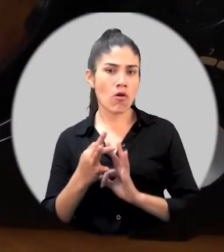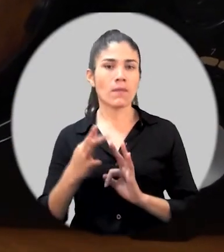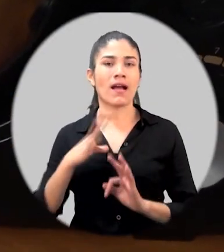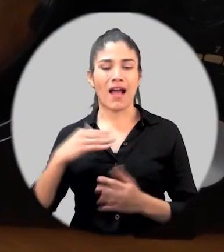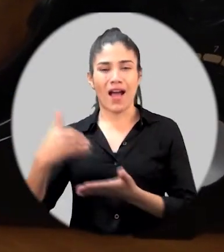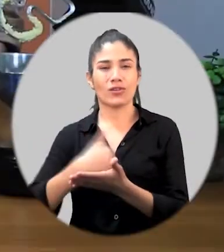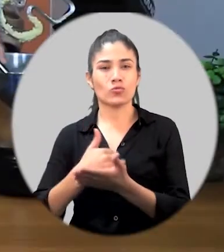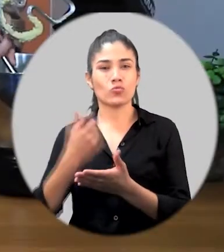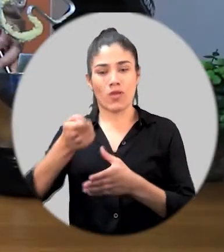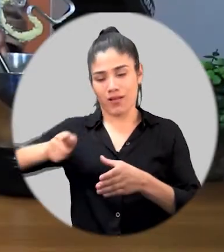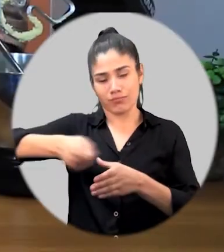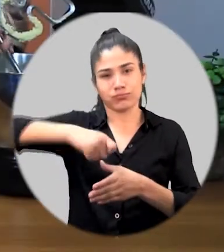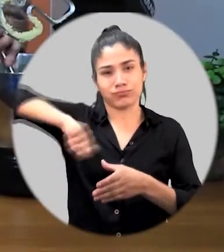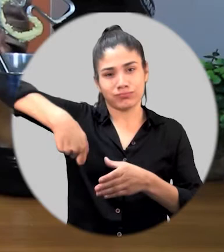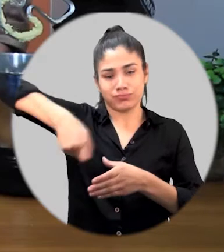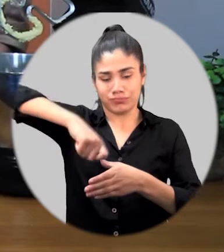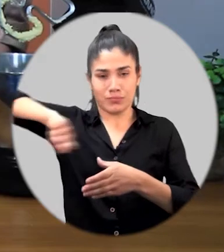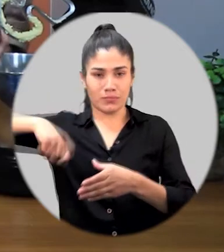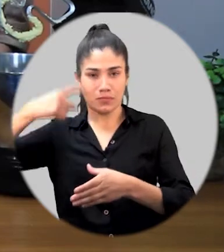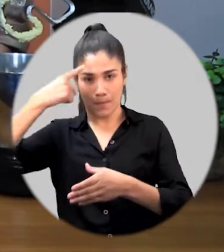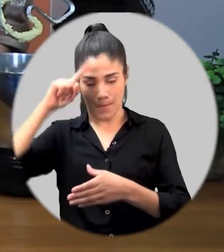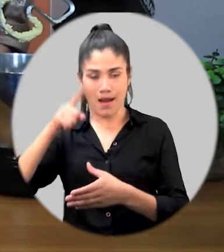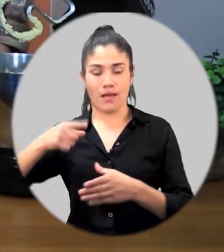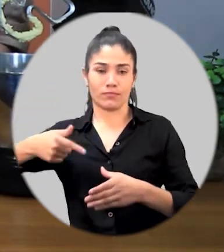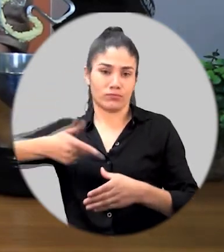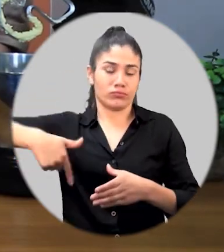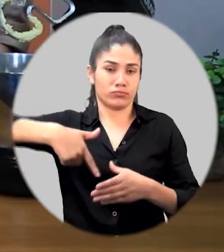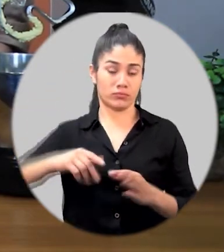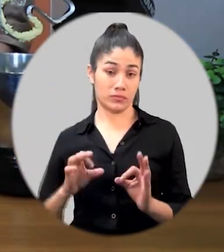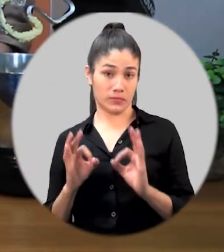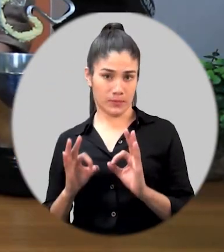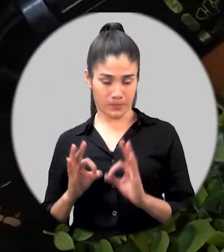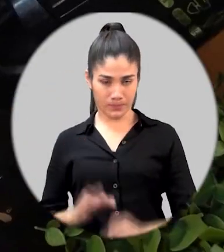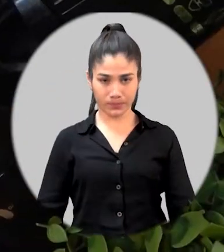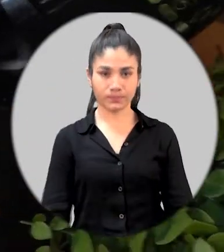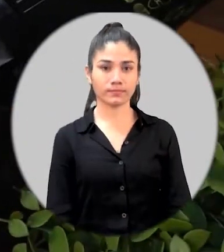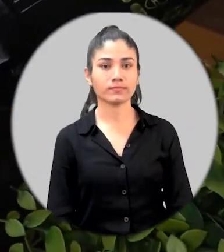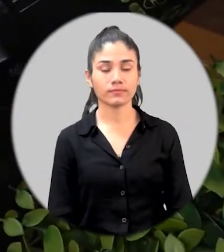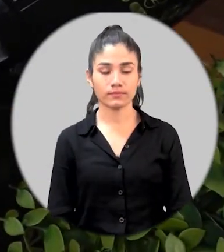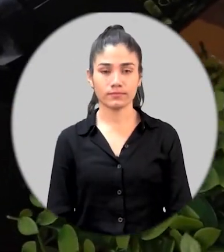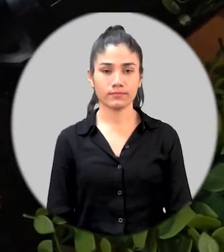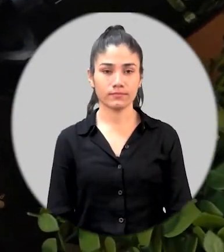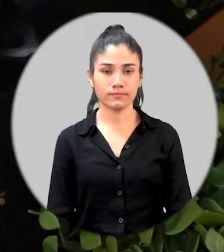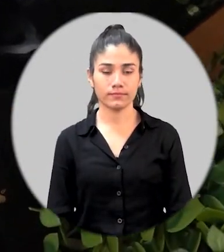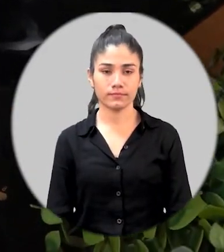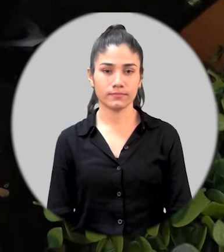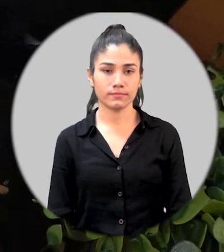bajando, porque se suele subir la manteca a medida que se va emulsionando. Entonces,